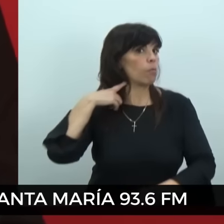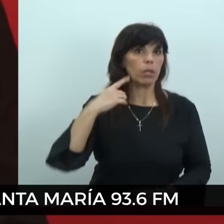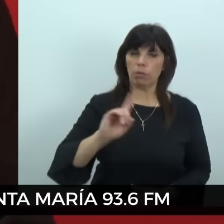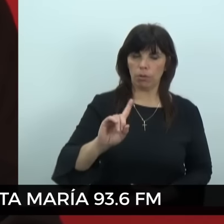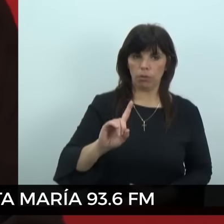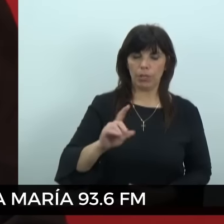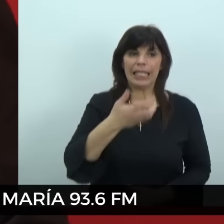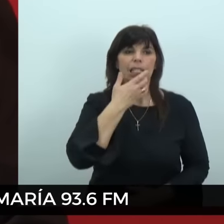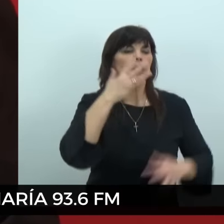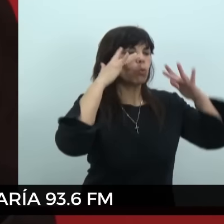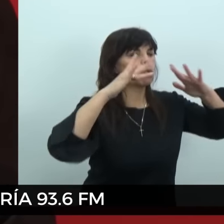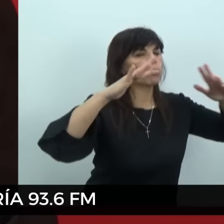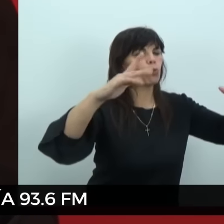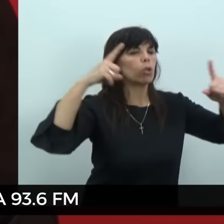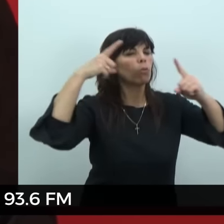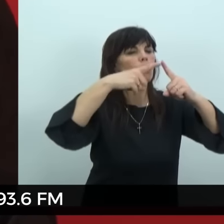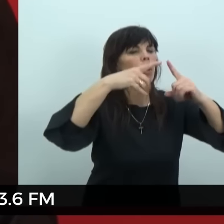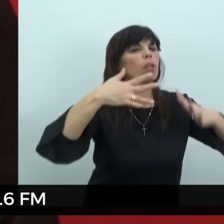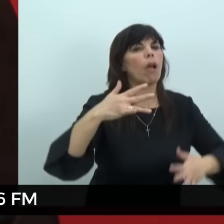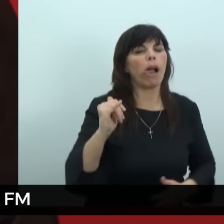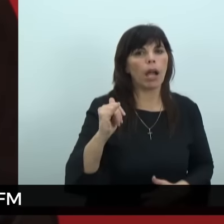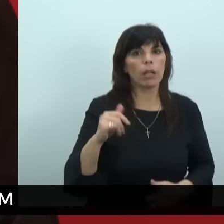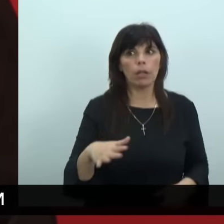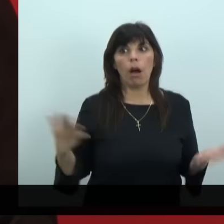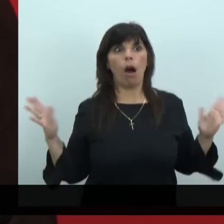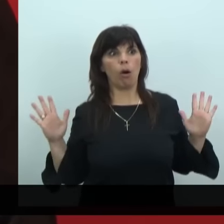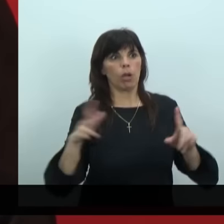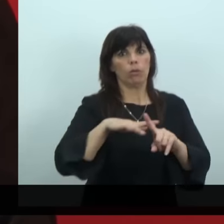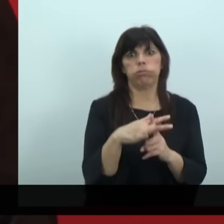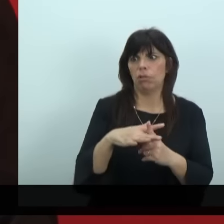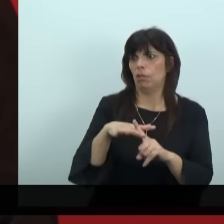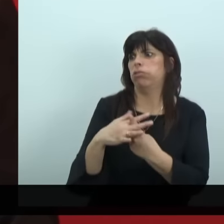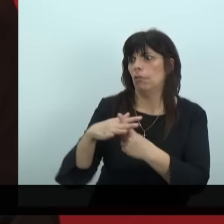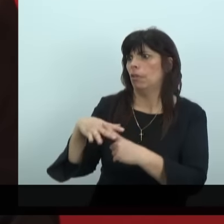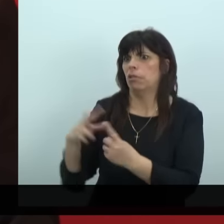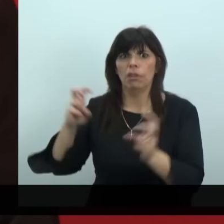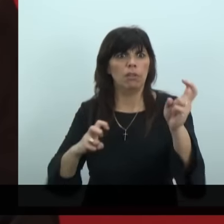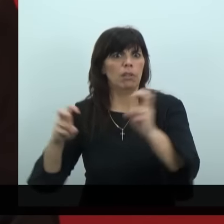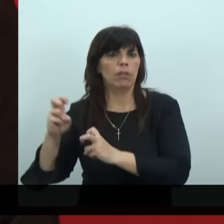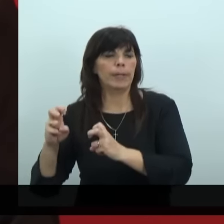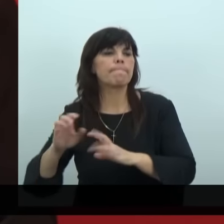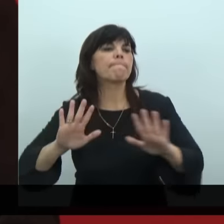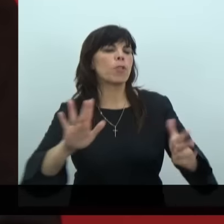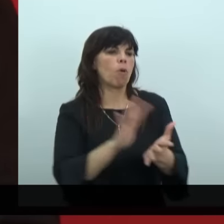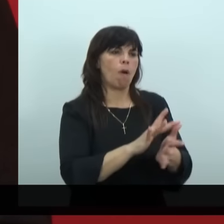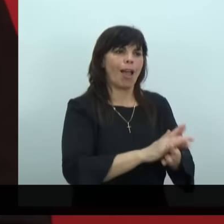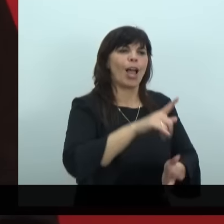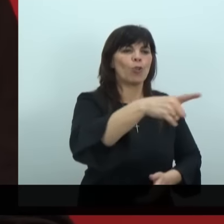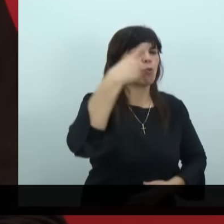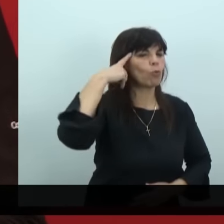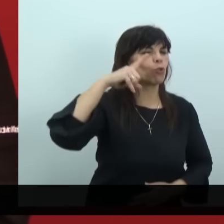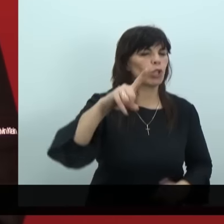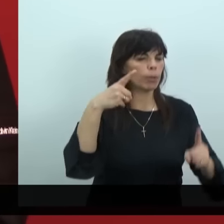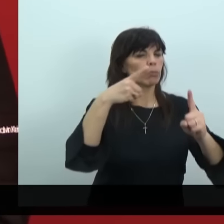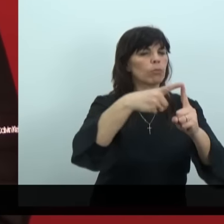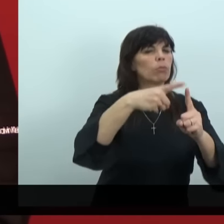meta, pase lo que pase, tú sabes a dónde vas. Pase lo que pase.